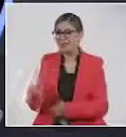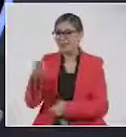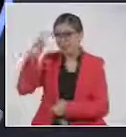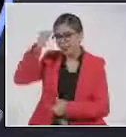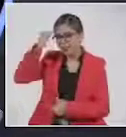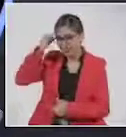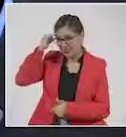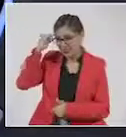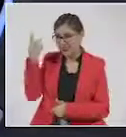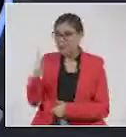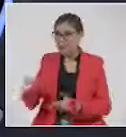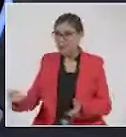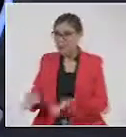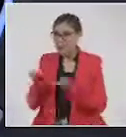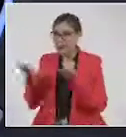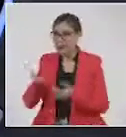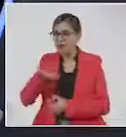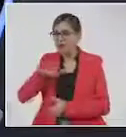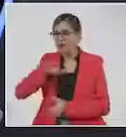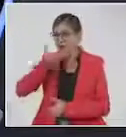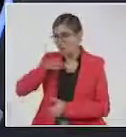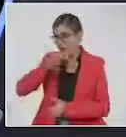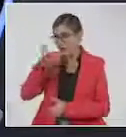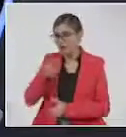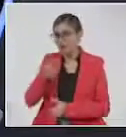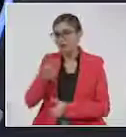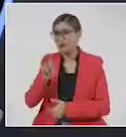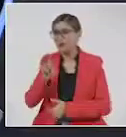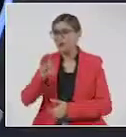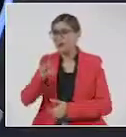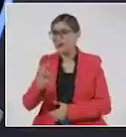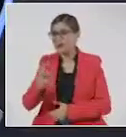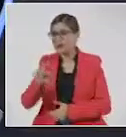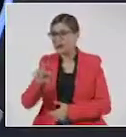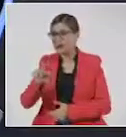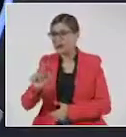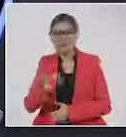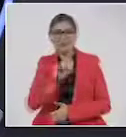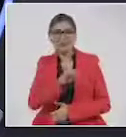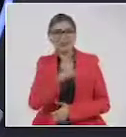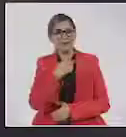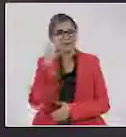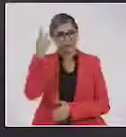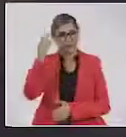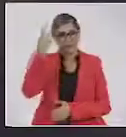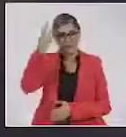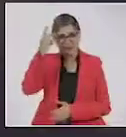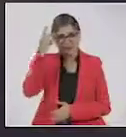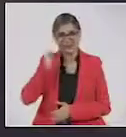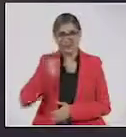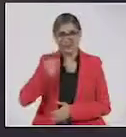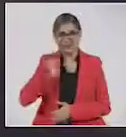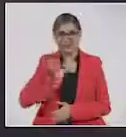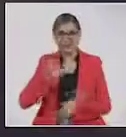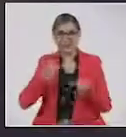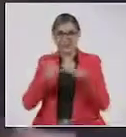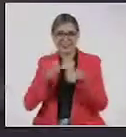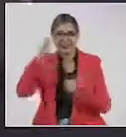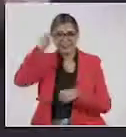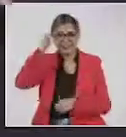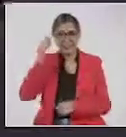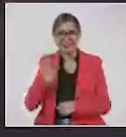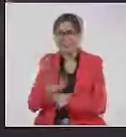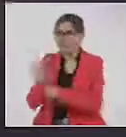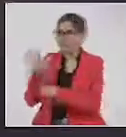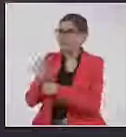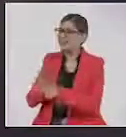Pila, el príncipe III. Tastuán. El príncipe tastuán. Ahora sí que descríbanos un poco acerca del aspecto, de las características de